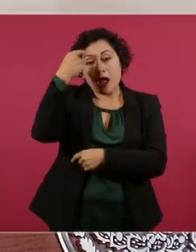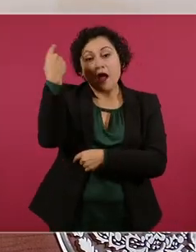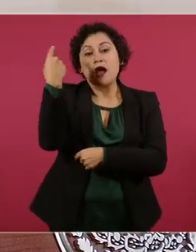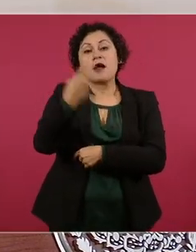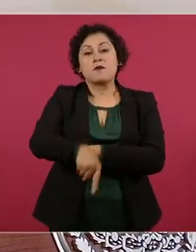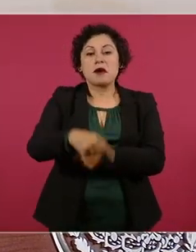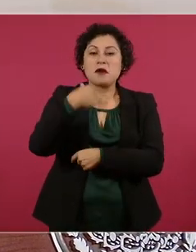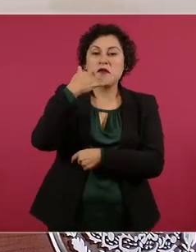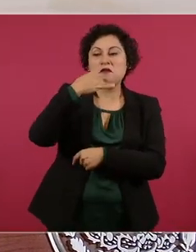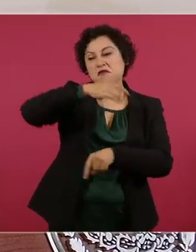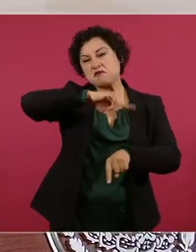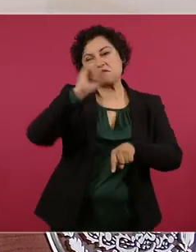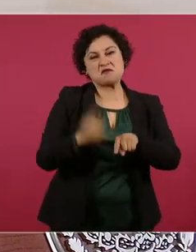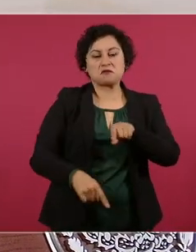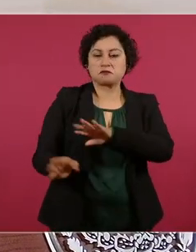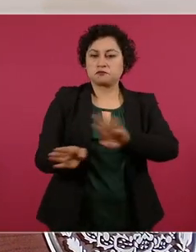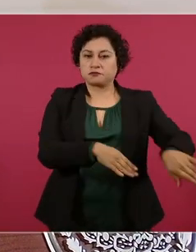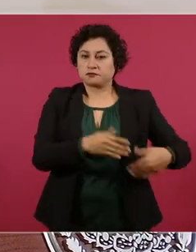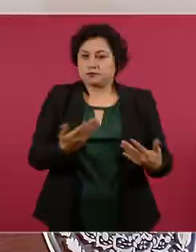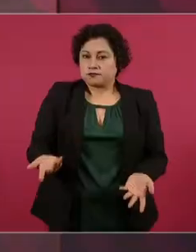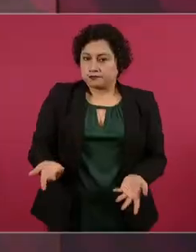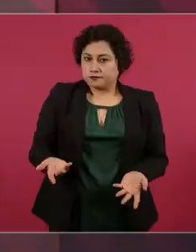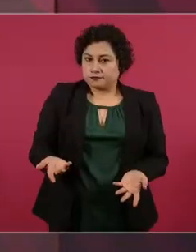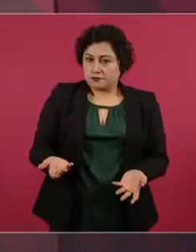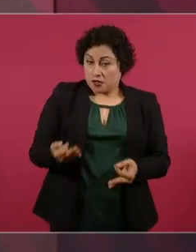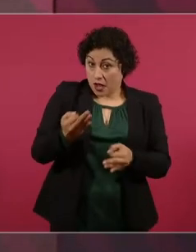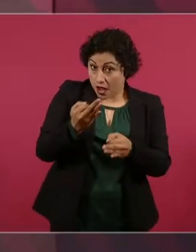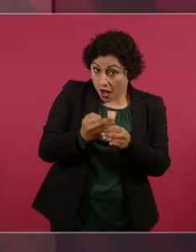la garantía es que